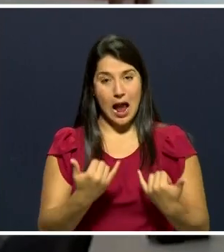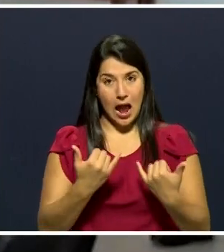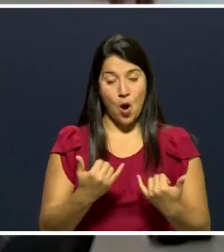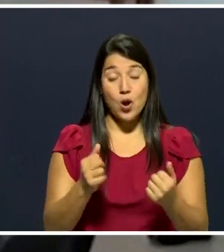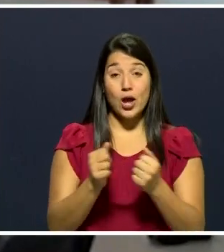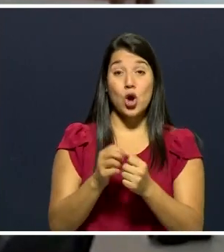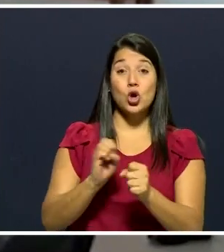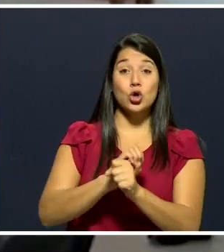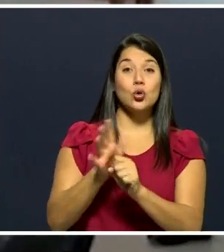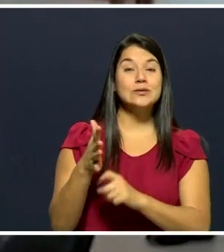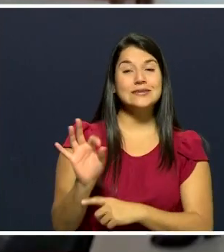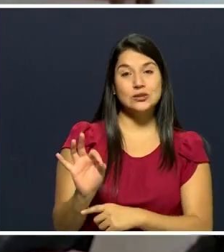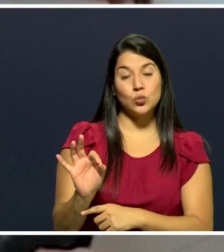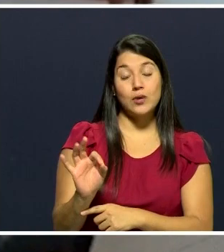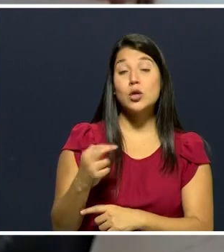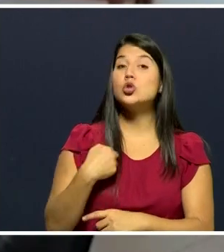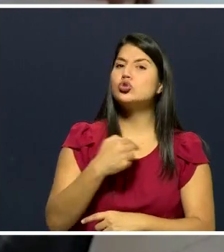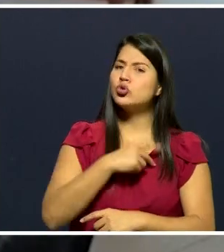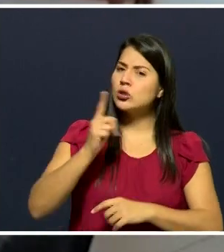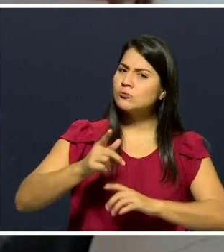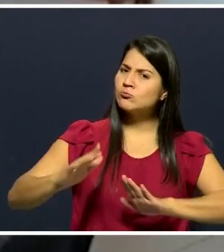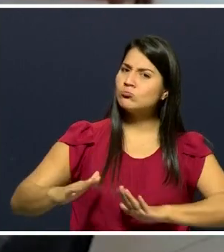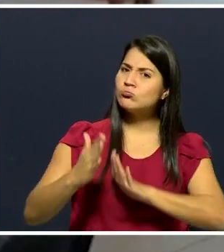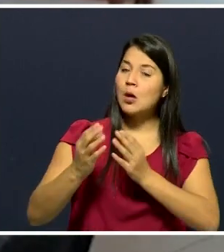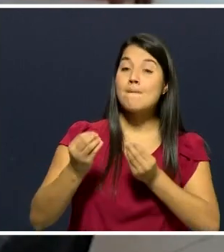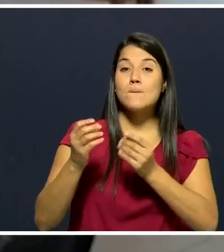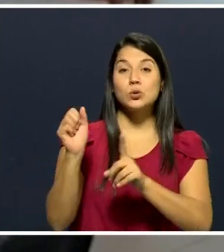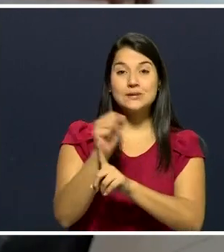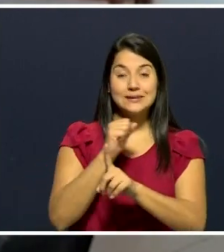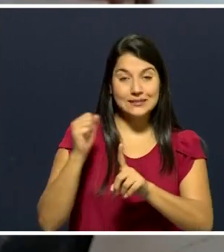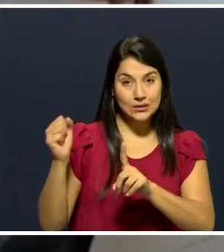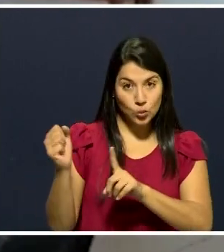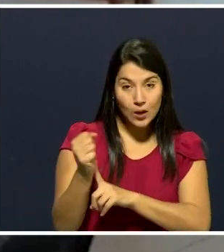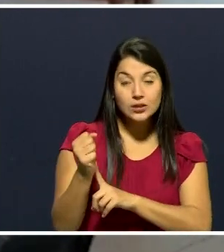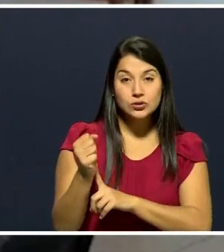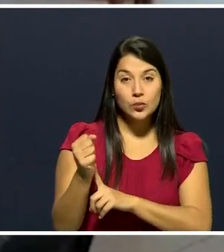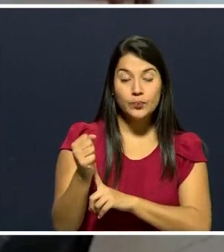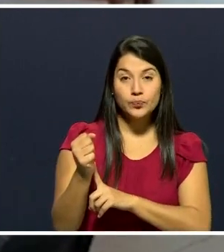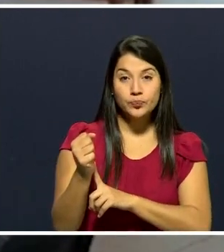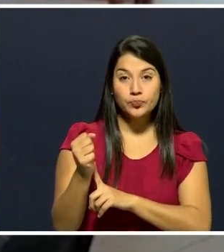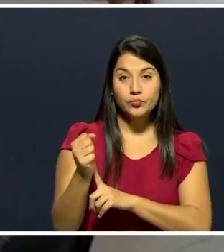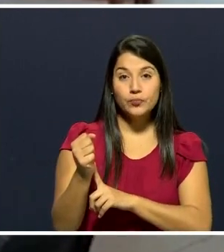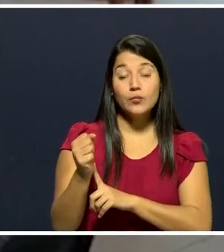del COVID-19. Hay que hacerle frente a mucha situación, el agro,